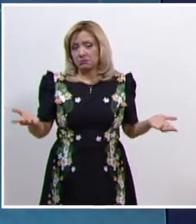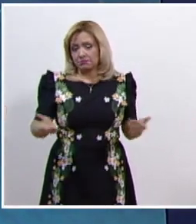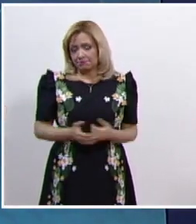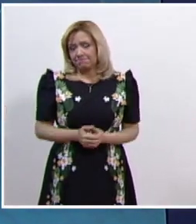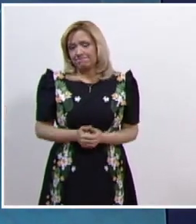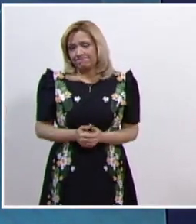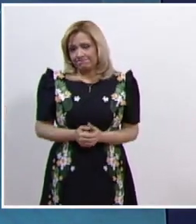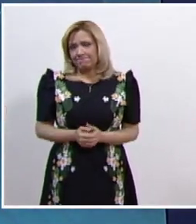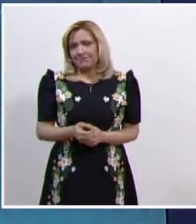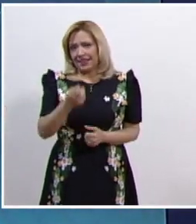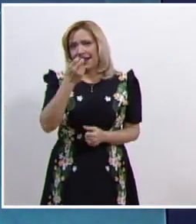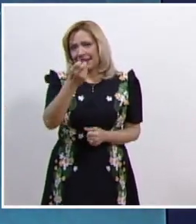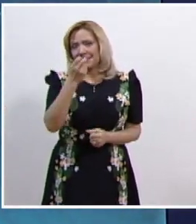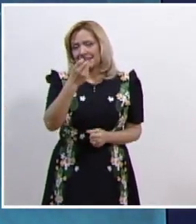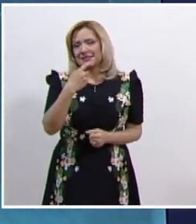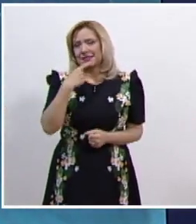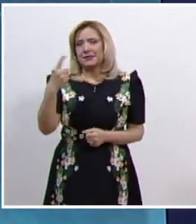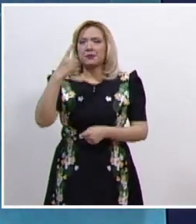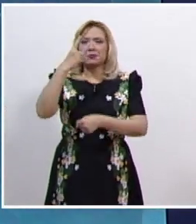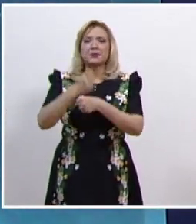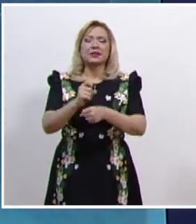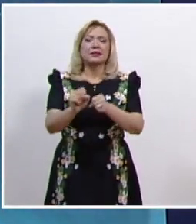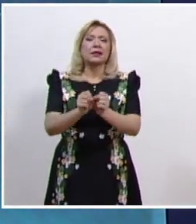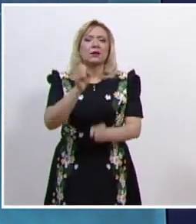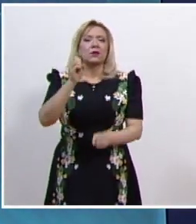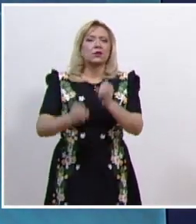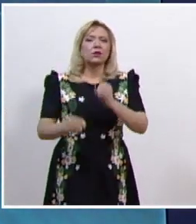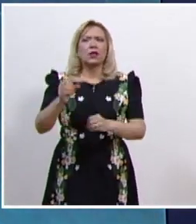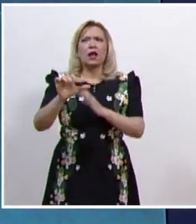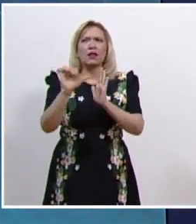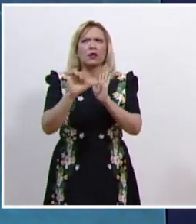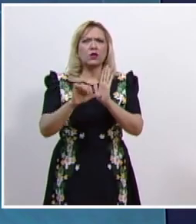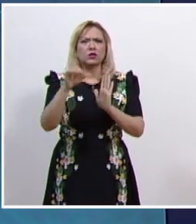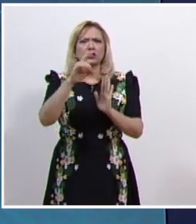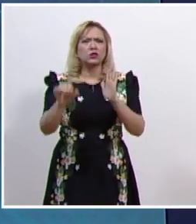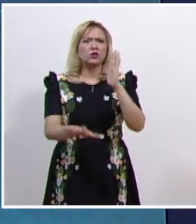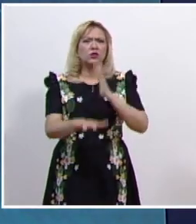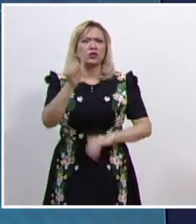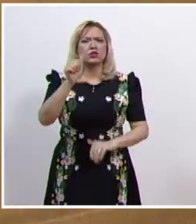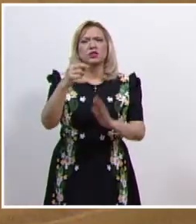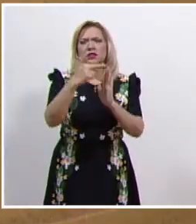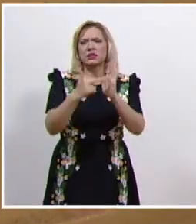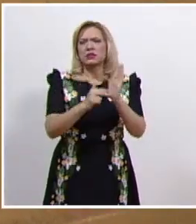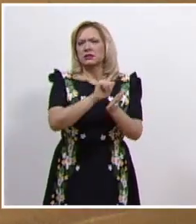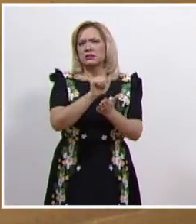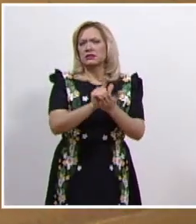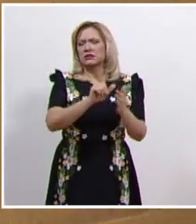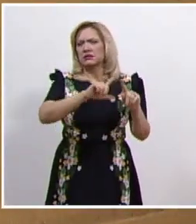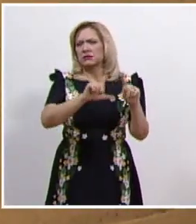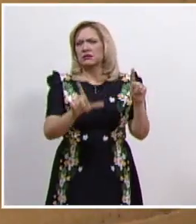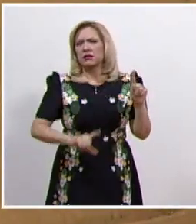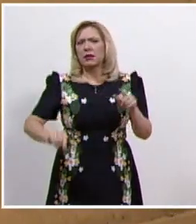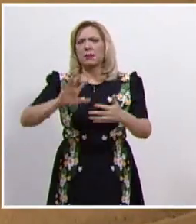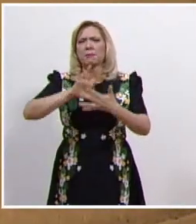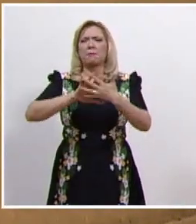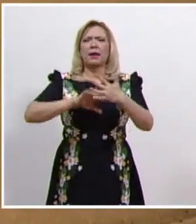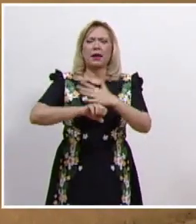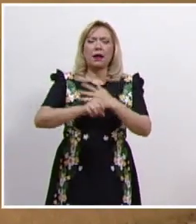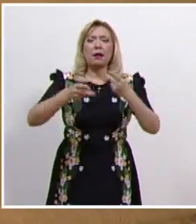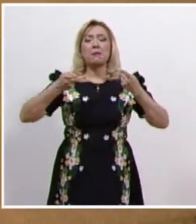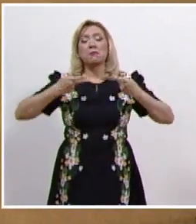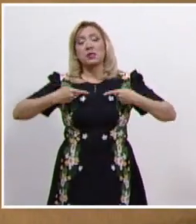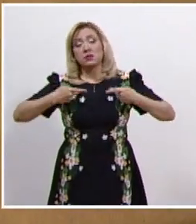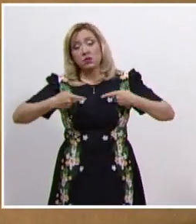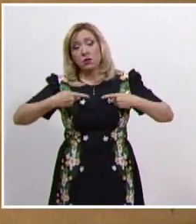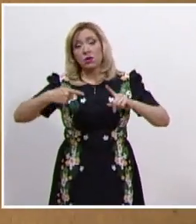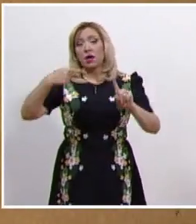La primera sala de la Corte determinó que el artículo 111 del Código Nacional de Procedimientos Penales, que permite a la víctima u ofendido solicitar